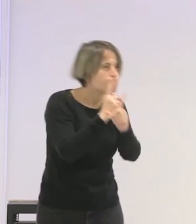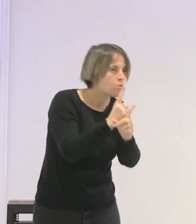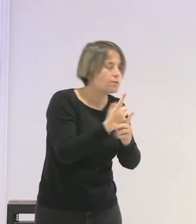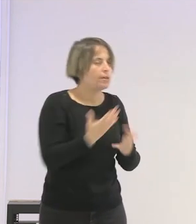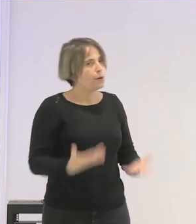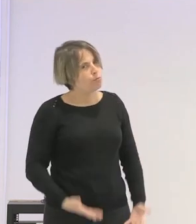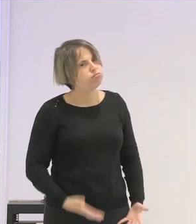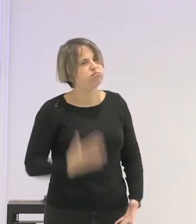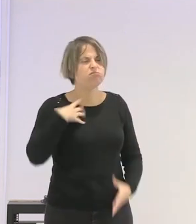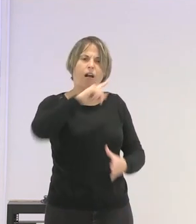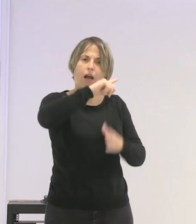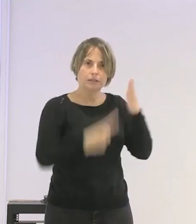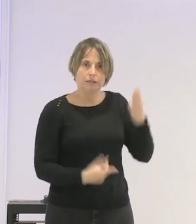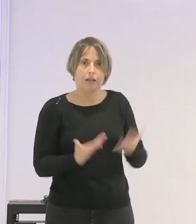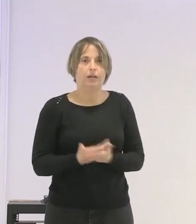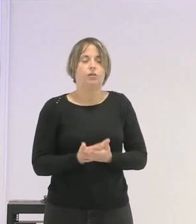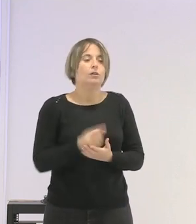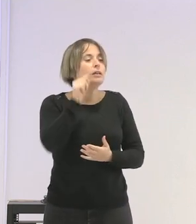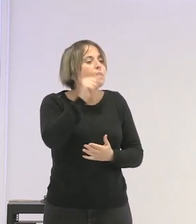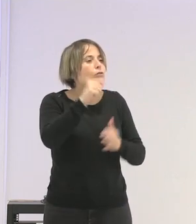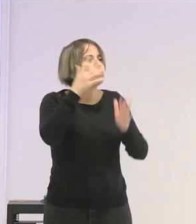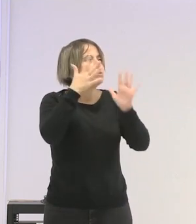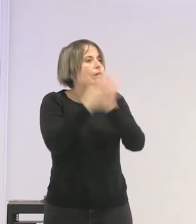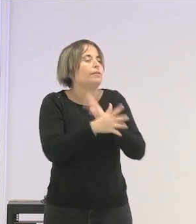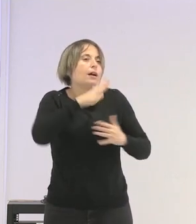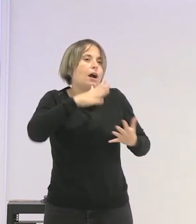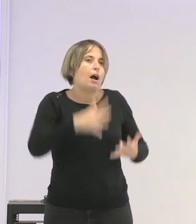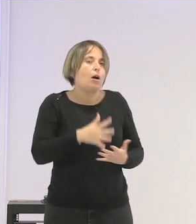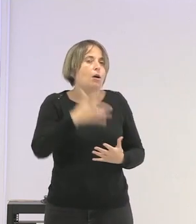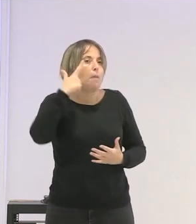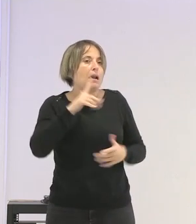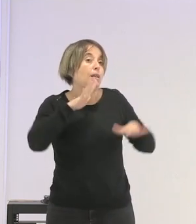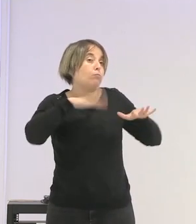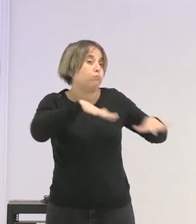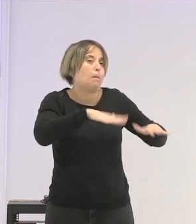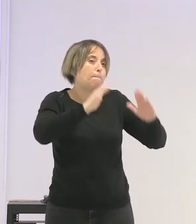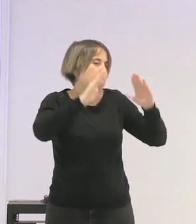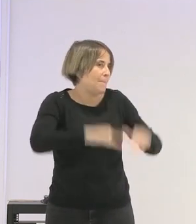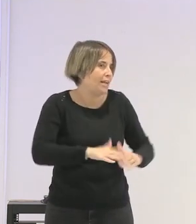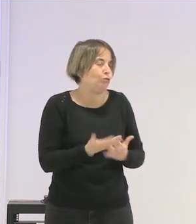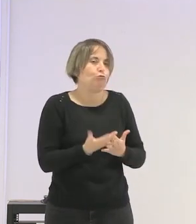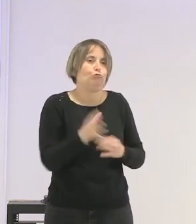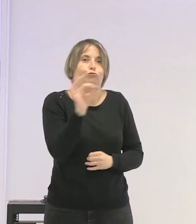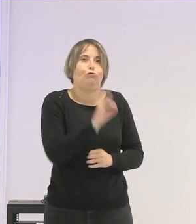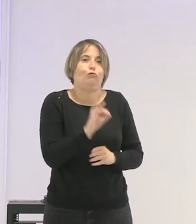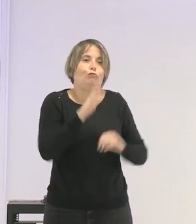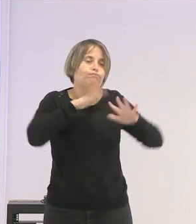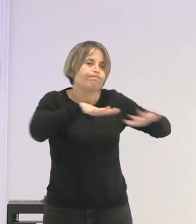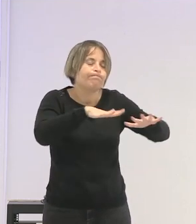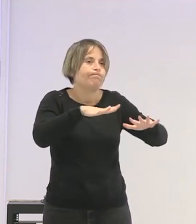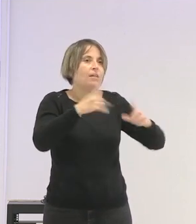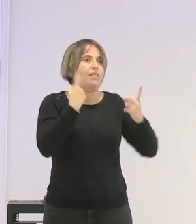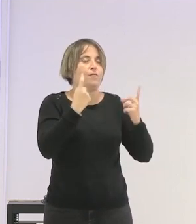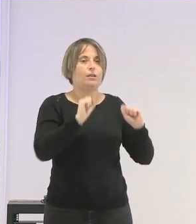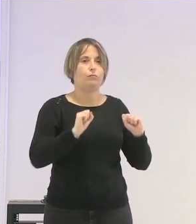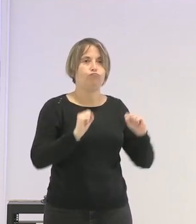sé, yo creo que es muy agotador, creo que también es signo de que estamos en un momento como de baja movilización, incluso un momento de reacción